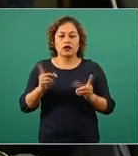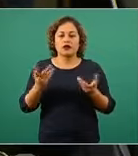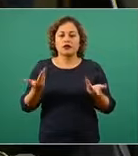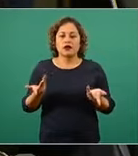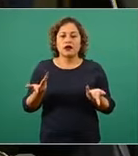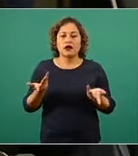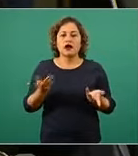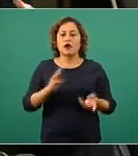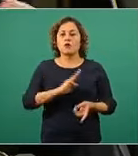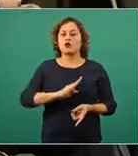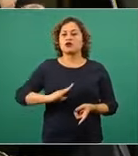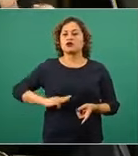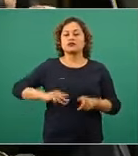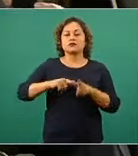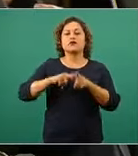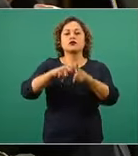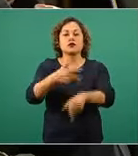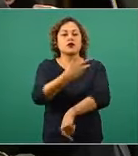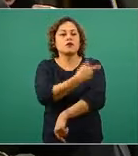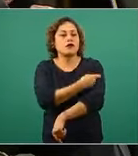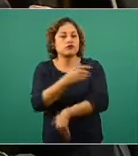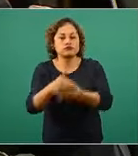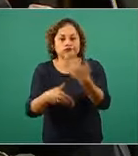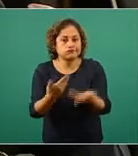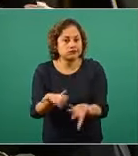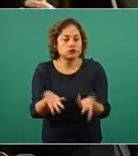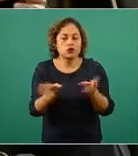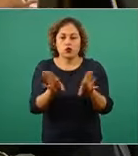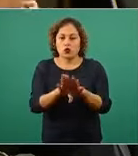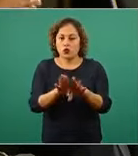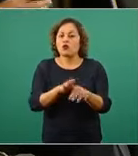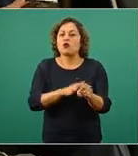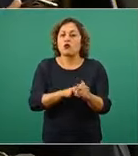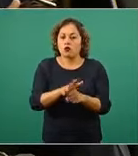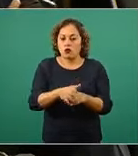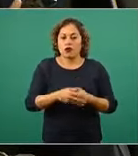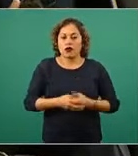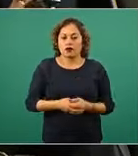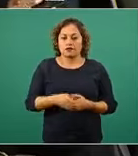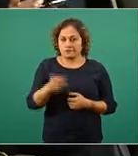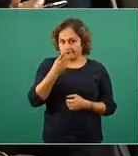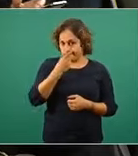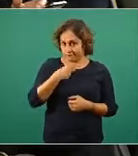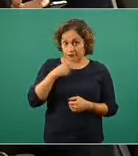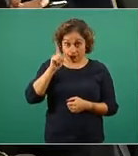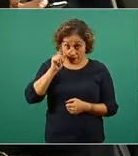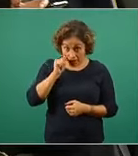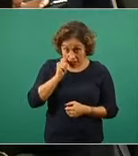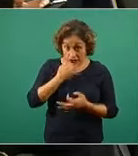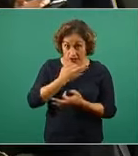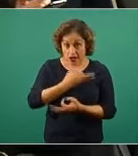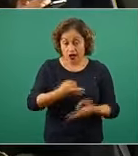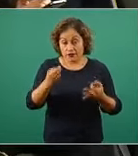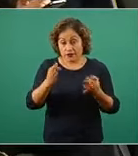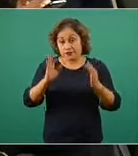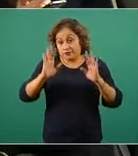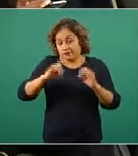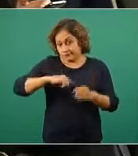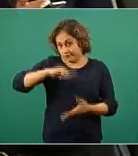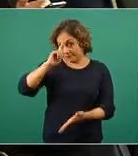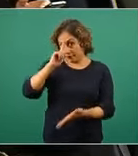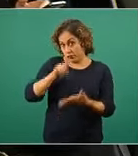qué municipios va a seguir el plan de vacunación? Supongo que nos han dicho que lo informan mañana, entonces, pues bueno, supongo que hay que esperar al informe,